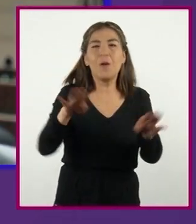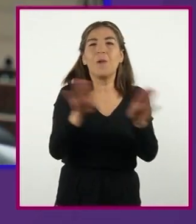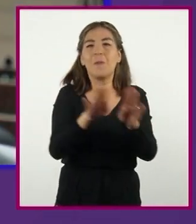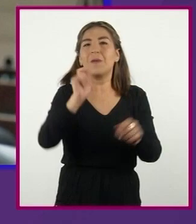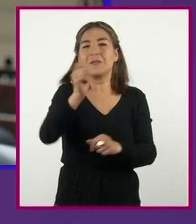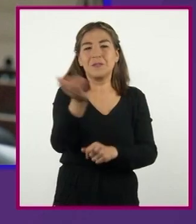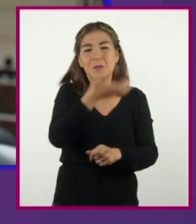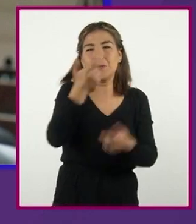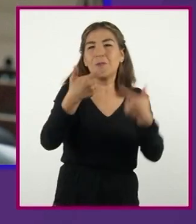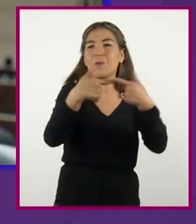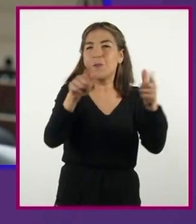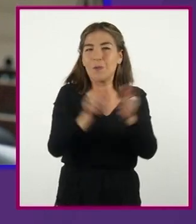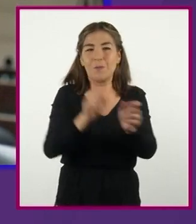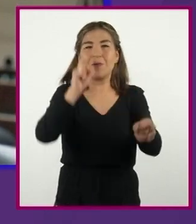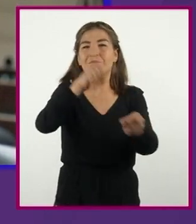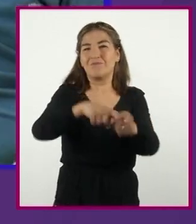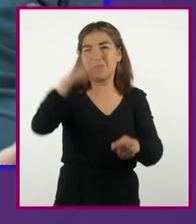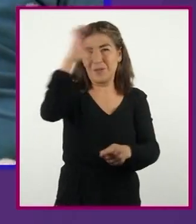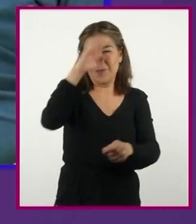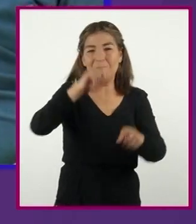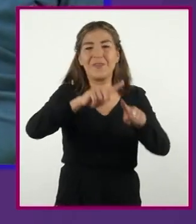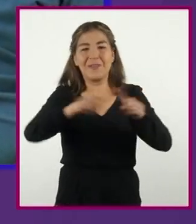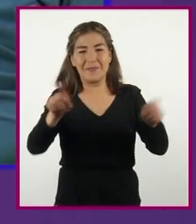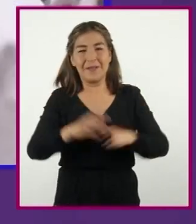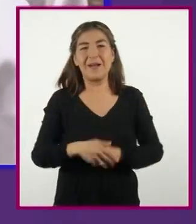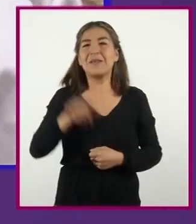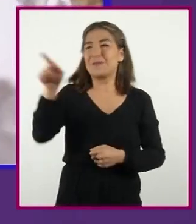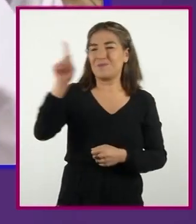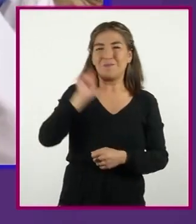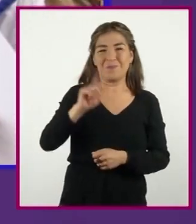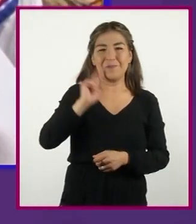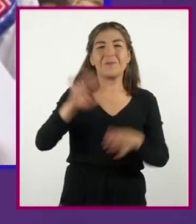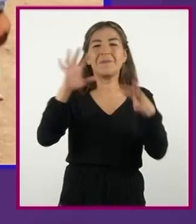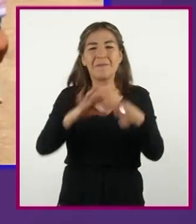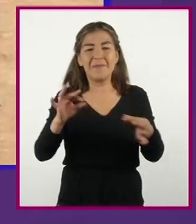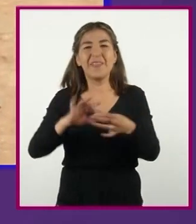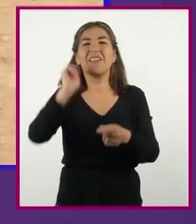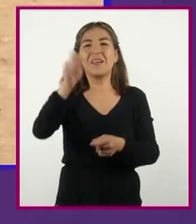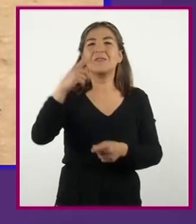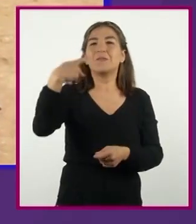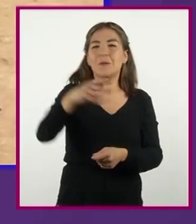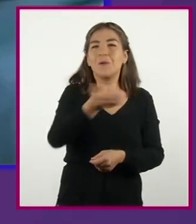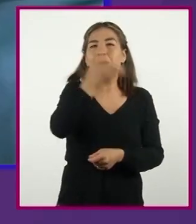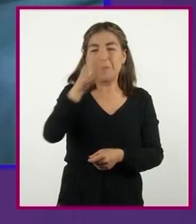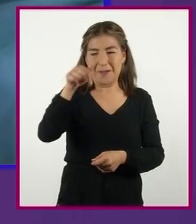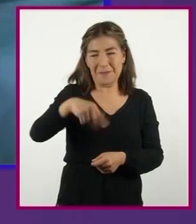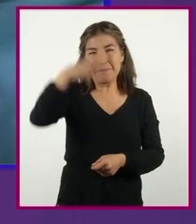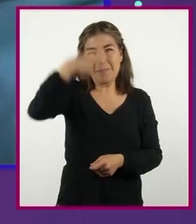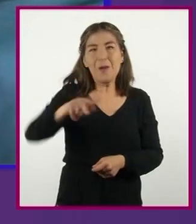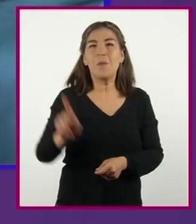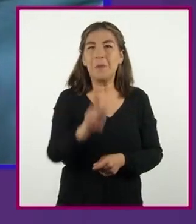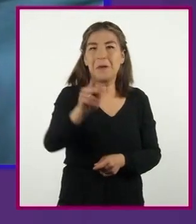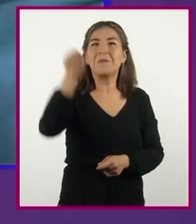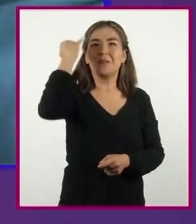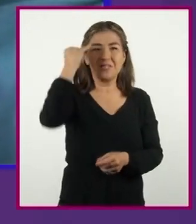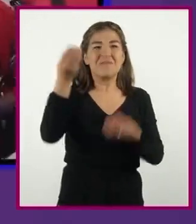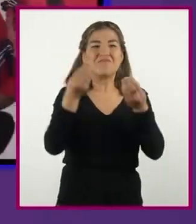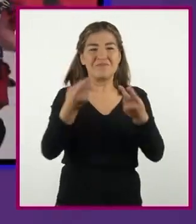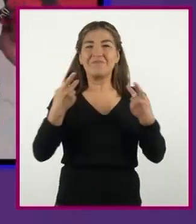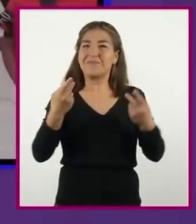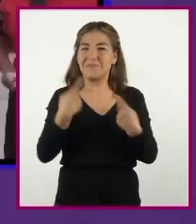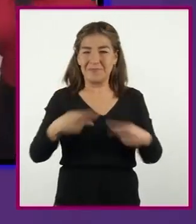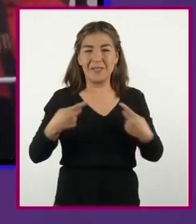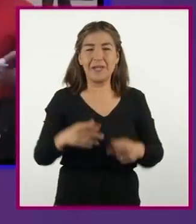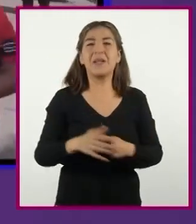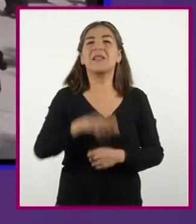a grupos culturales diferentes. Tayari me contó sus costumbres. También hablamos de que en México hay muchos pueblos indígenas. Patricia y yo comentamos